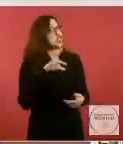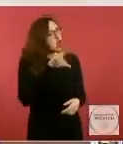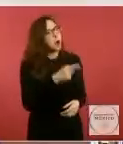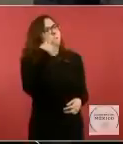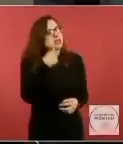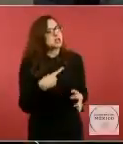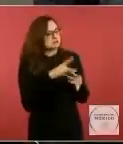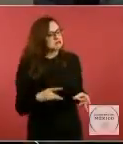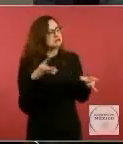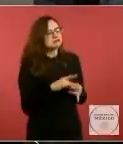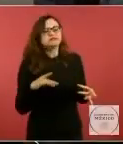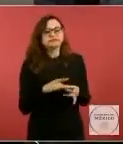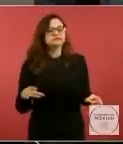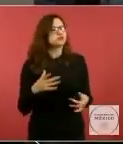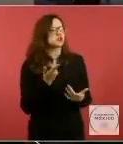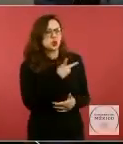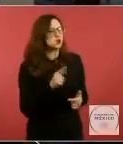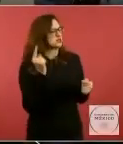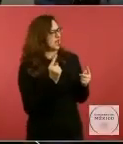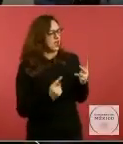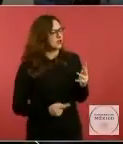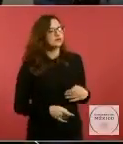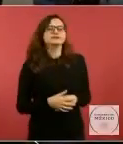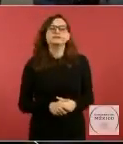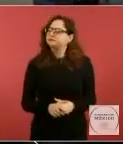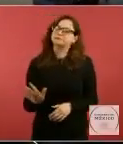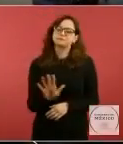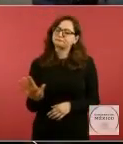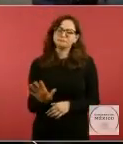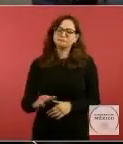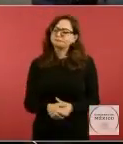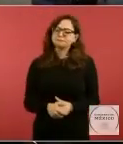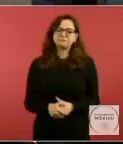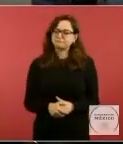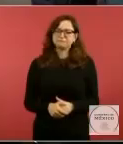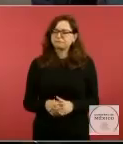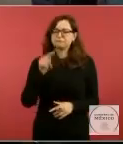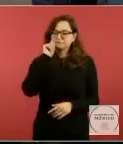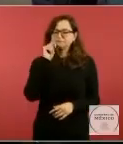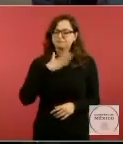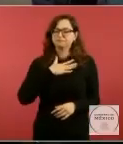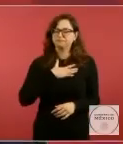que no va a gustar por esto. No, sí, sí va a gustar.